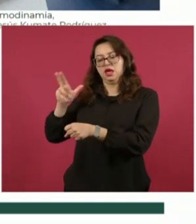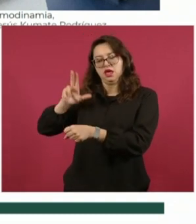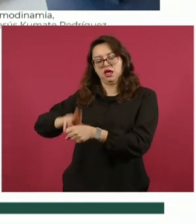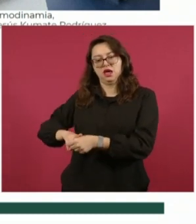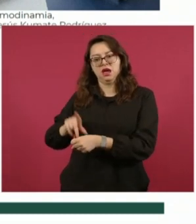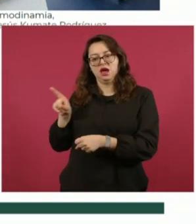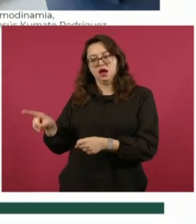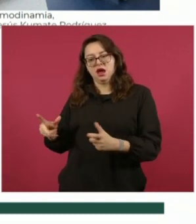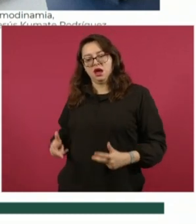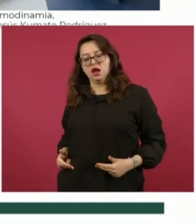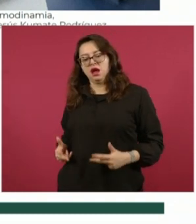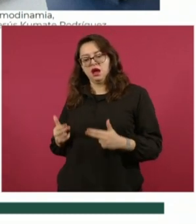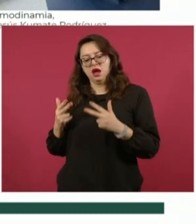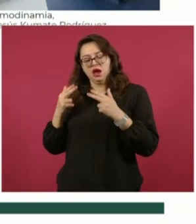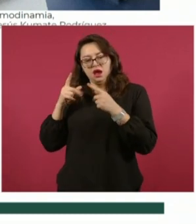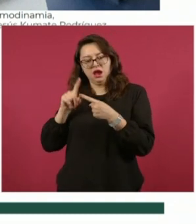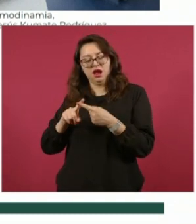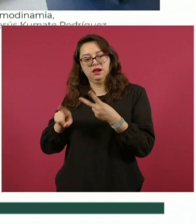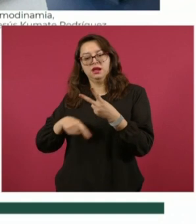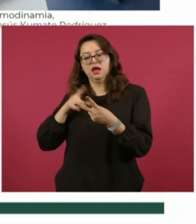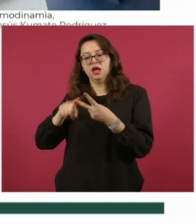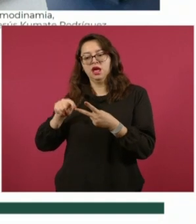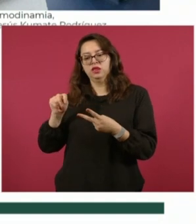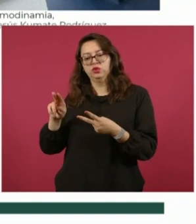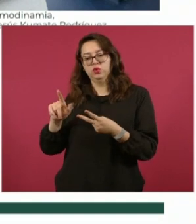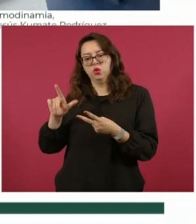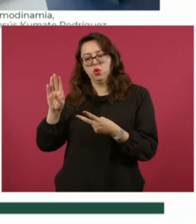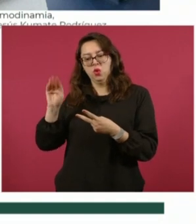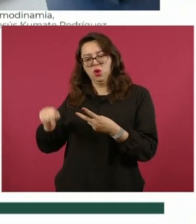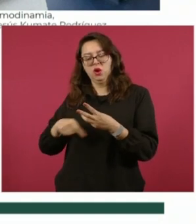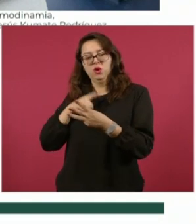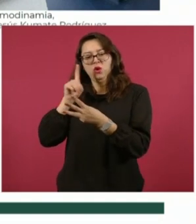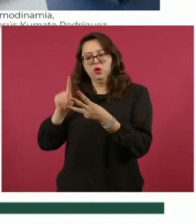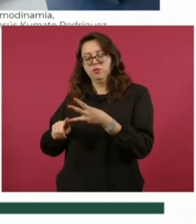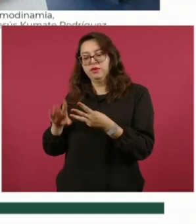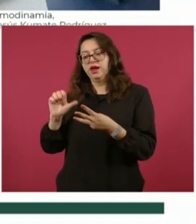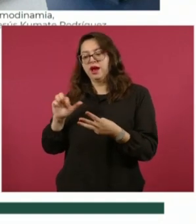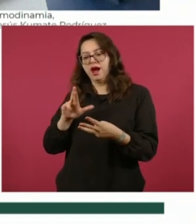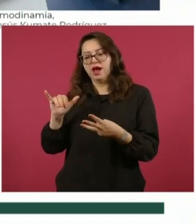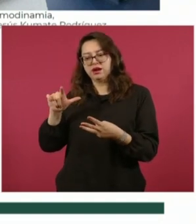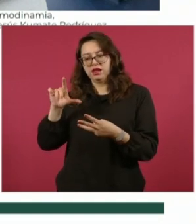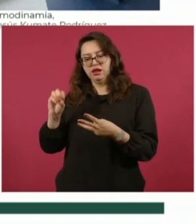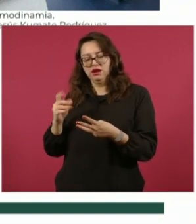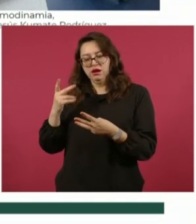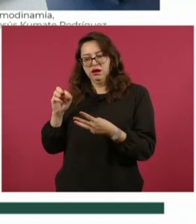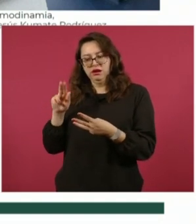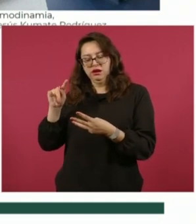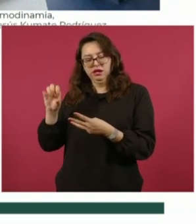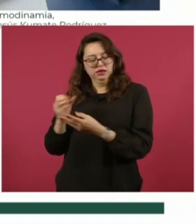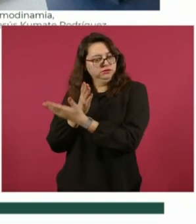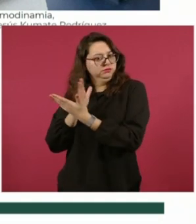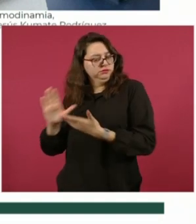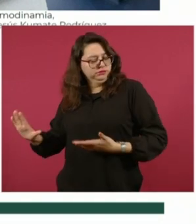de Chetumal, el de Tulum y los que se están haciendo en Carrillo Puerto. Se han adquirido